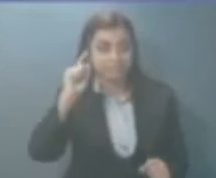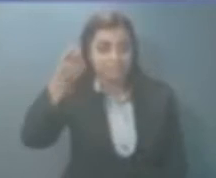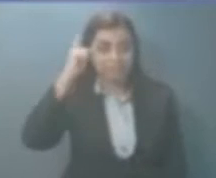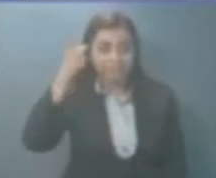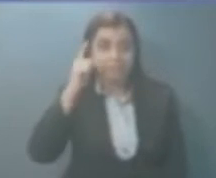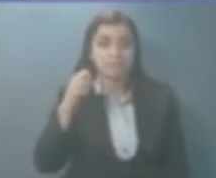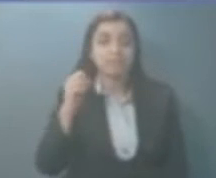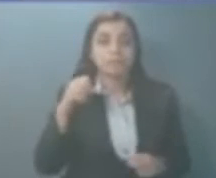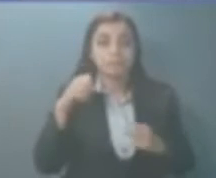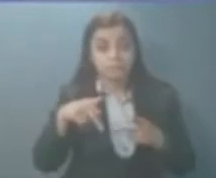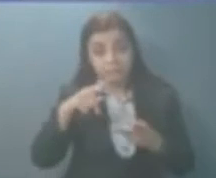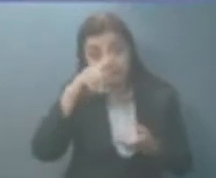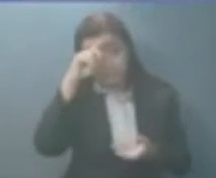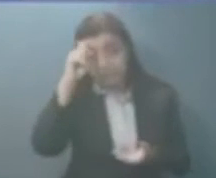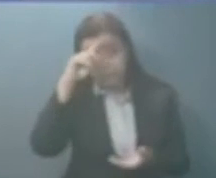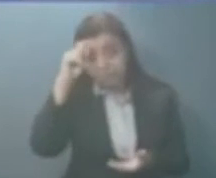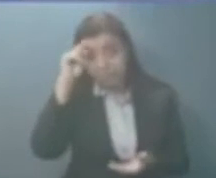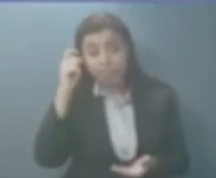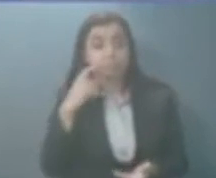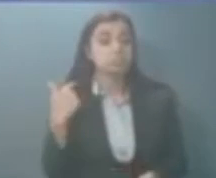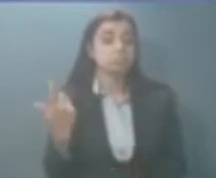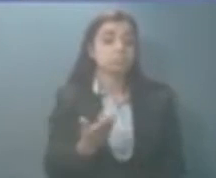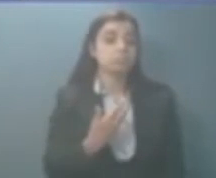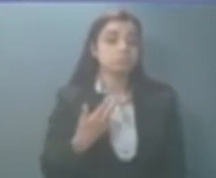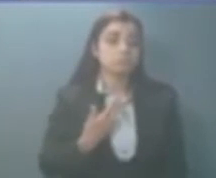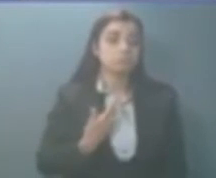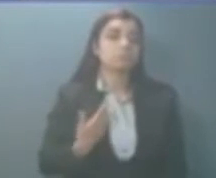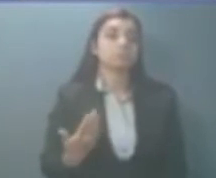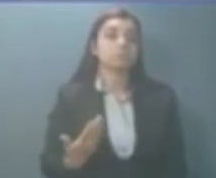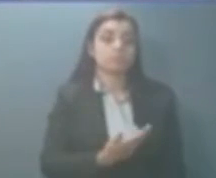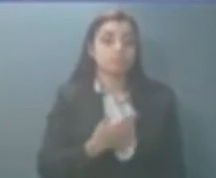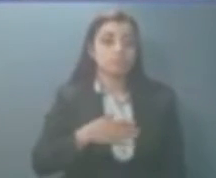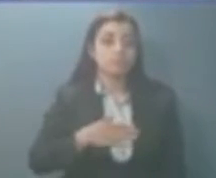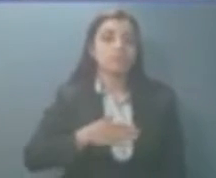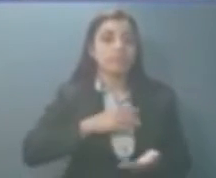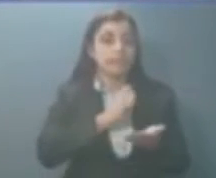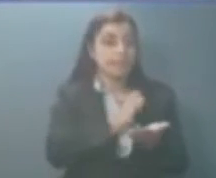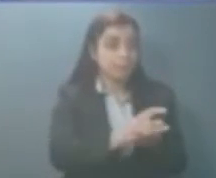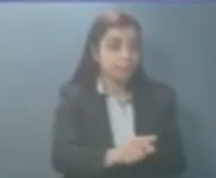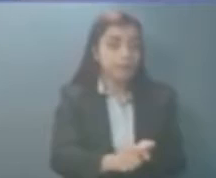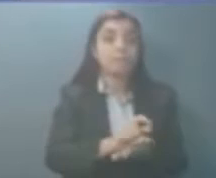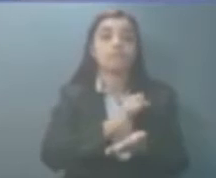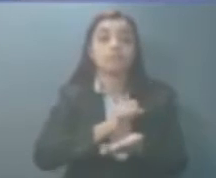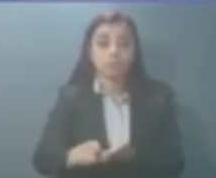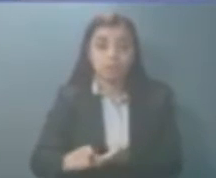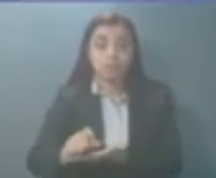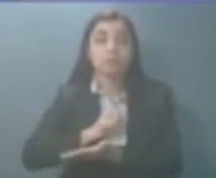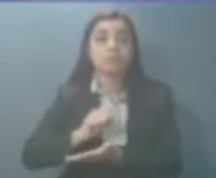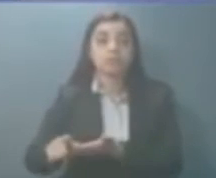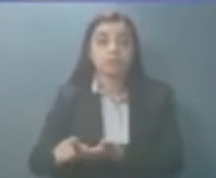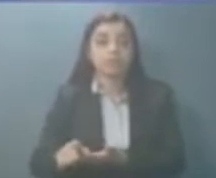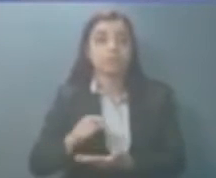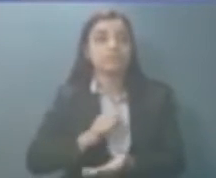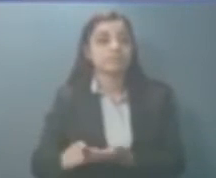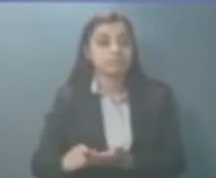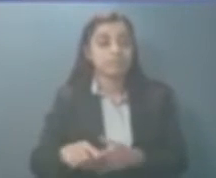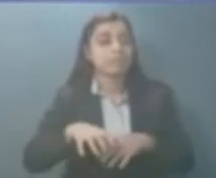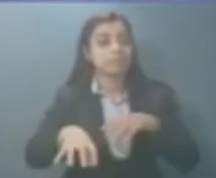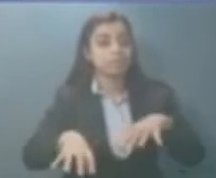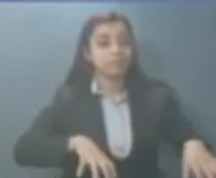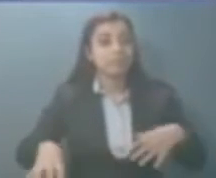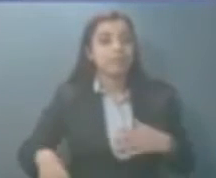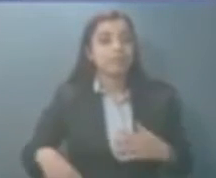a una plaza vacante, nos tocaba ir escuela por escuela, municipio por municipio, departamento